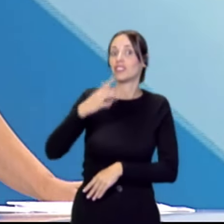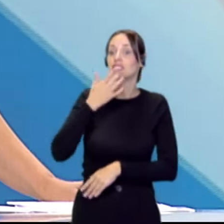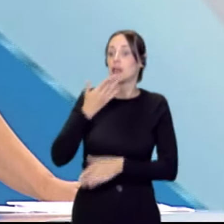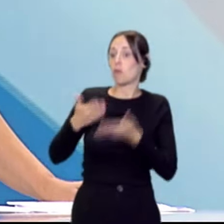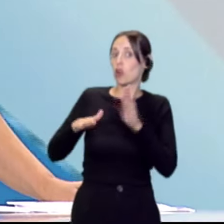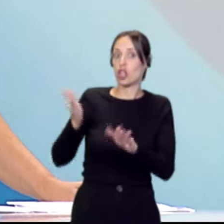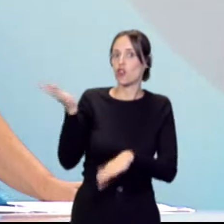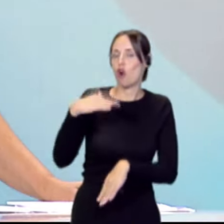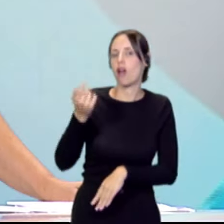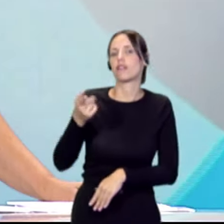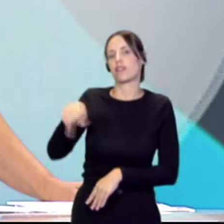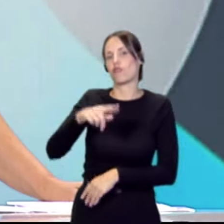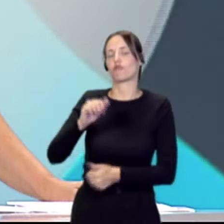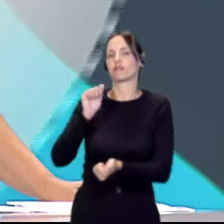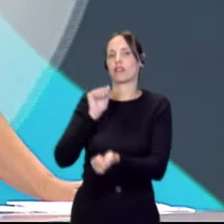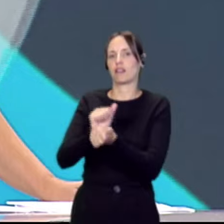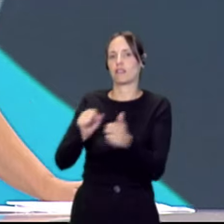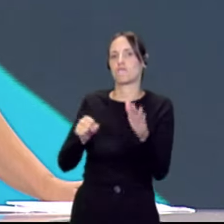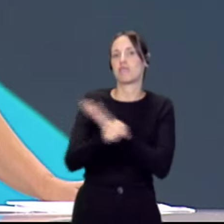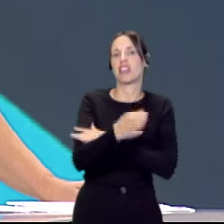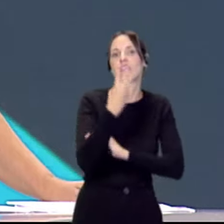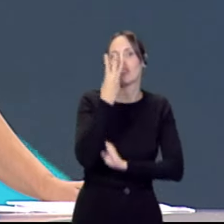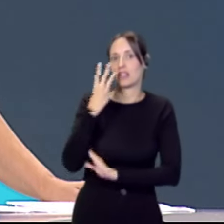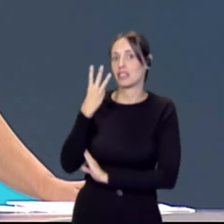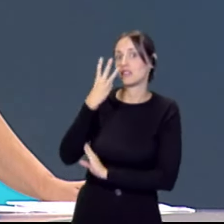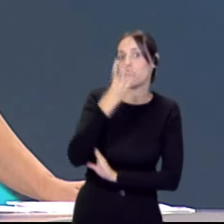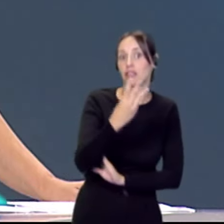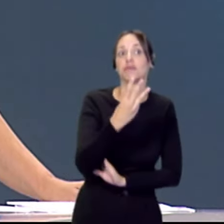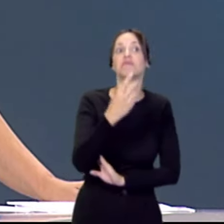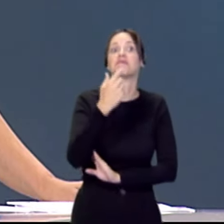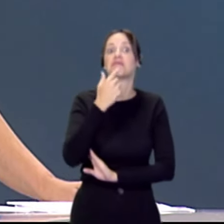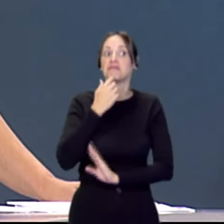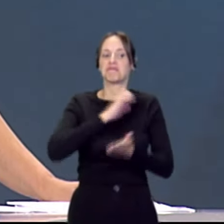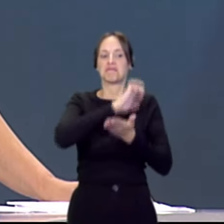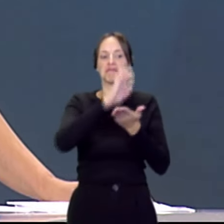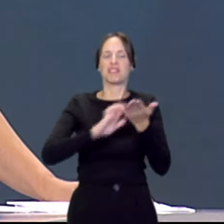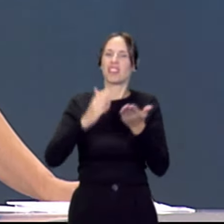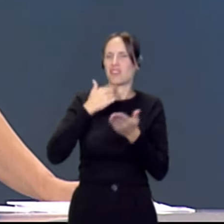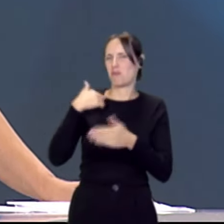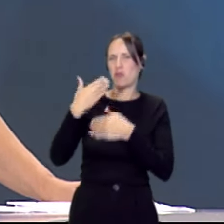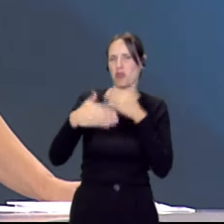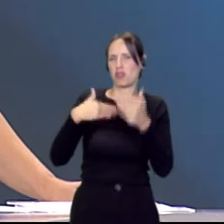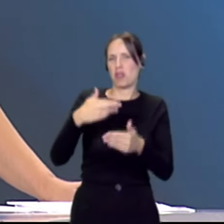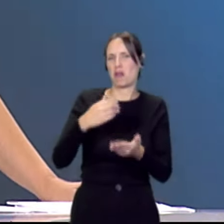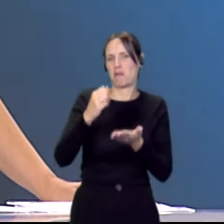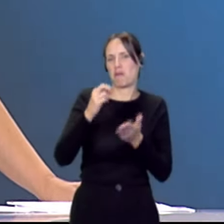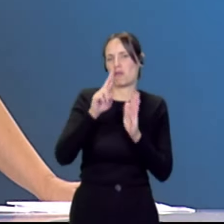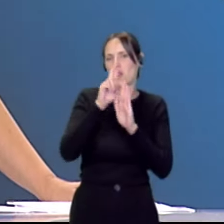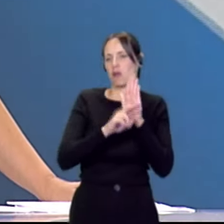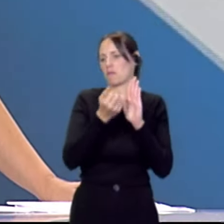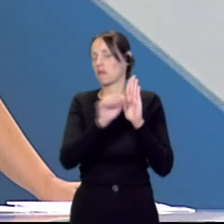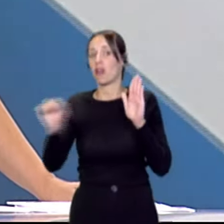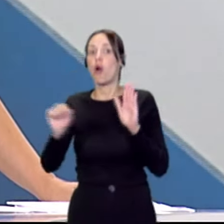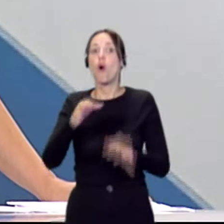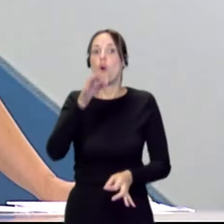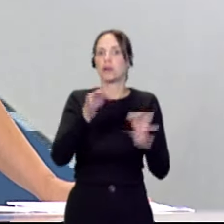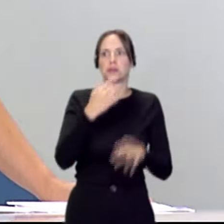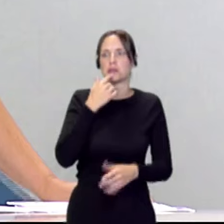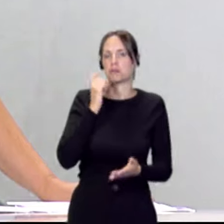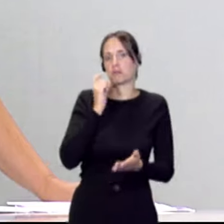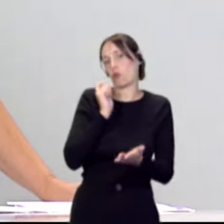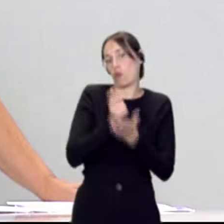fallecimientos durante el viaje. Según señala la publicación, pasan por procedimientos llenos de irregularidades. Los jueces lo niegan y la Policía Nacional ha declinado